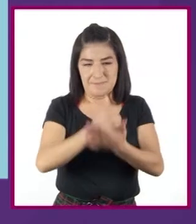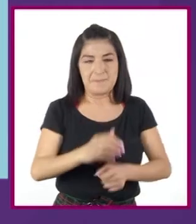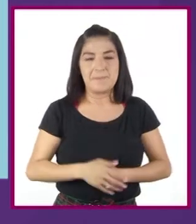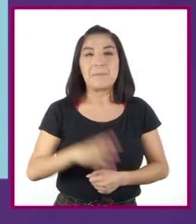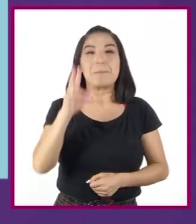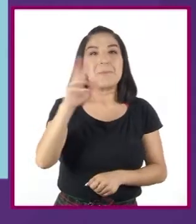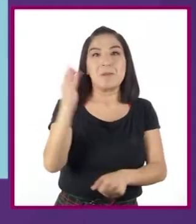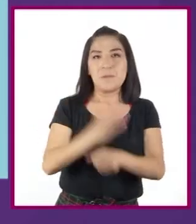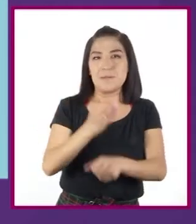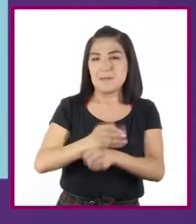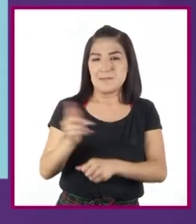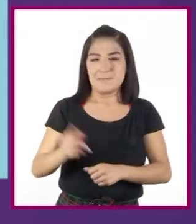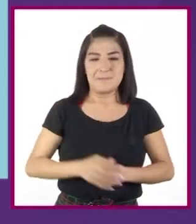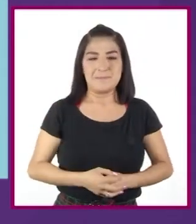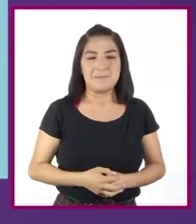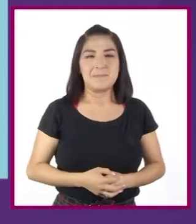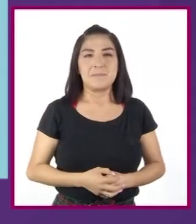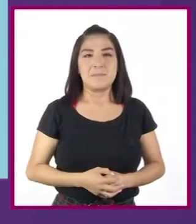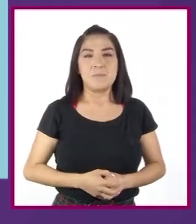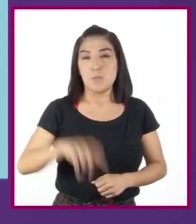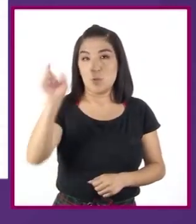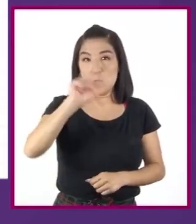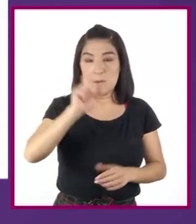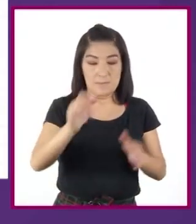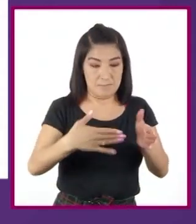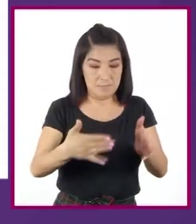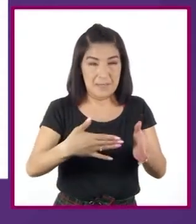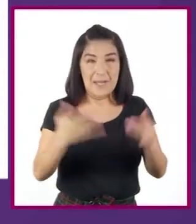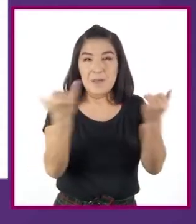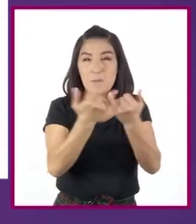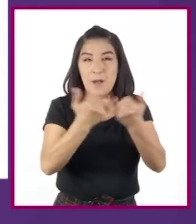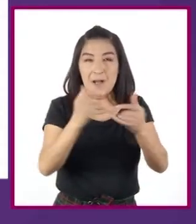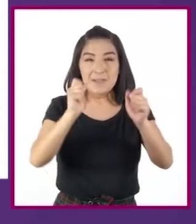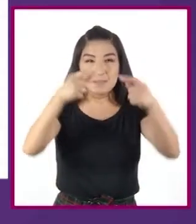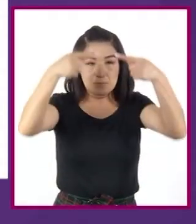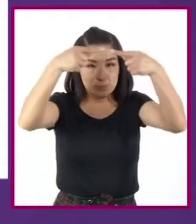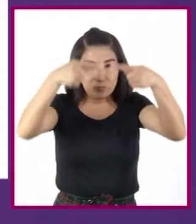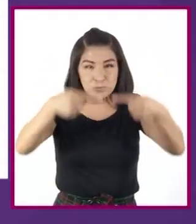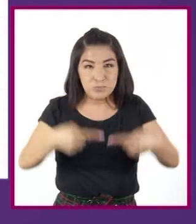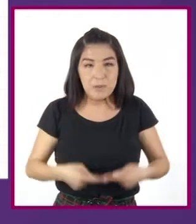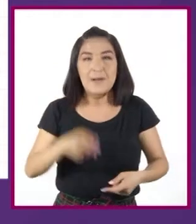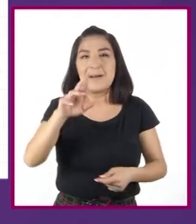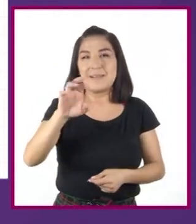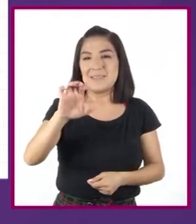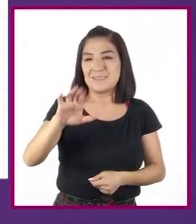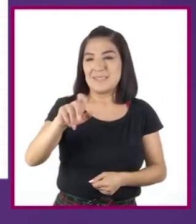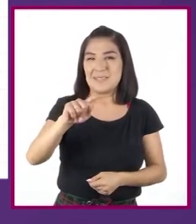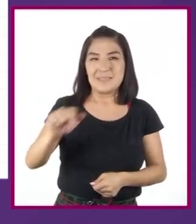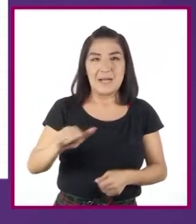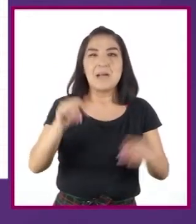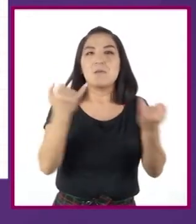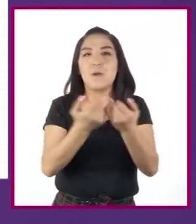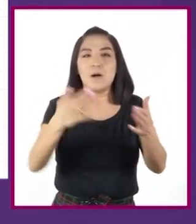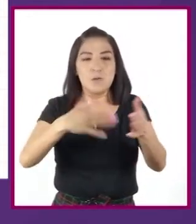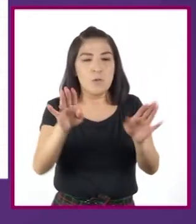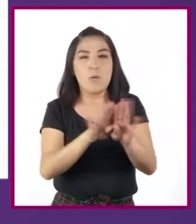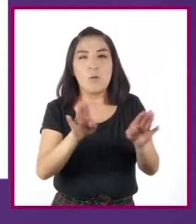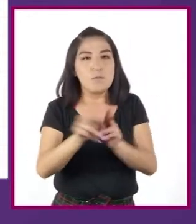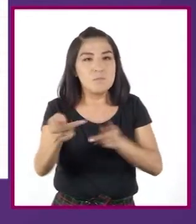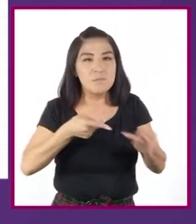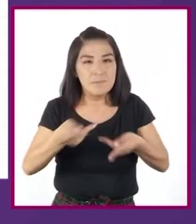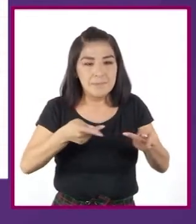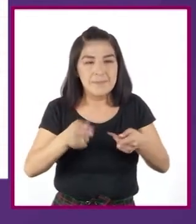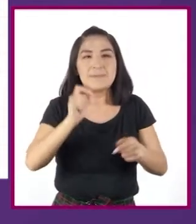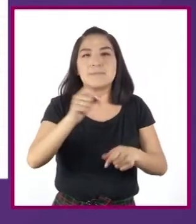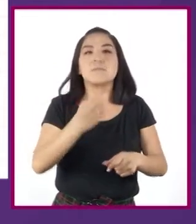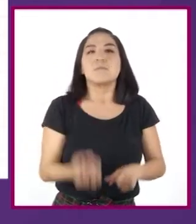uno, mira. Cuando se cocina siguiendo una receta, es necesario conservar la relación entre la cantidad de